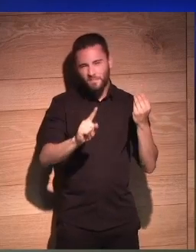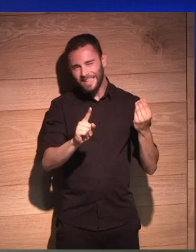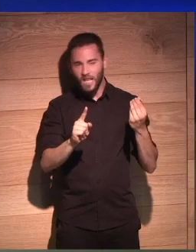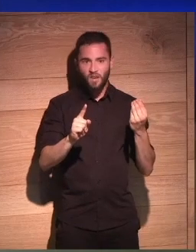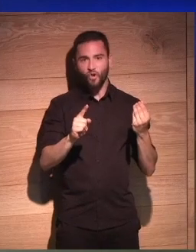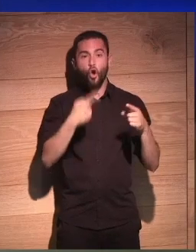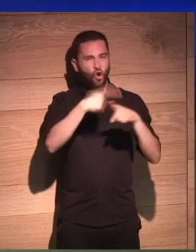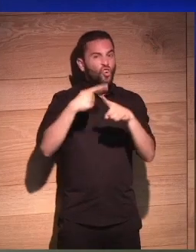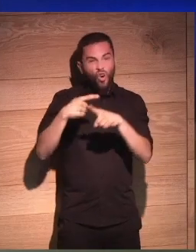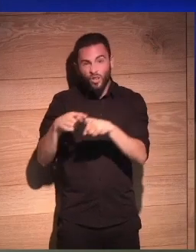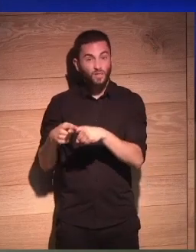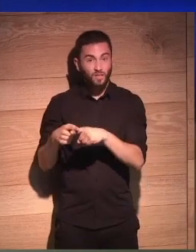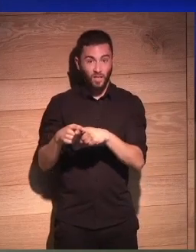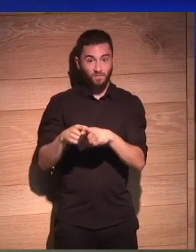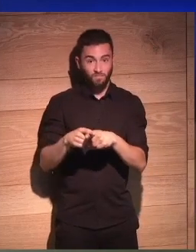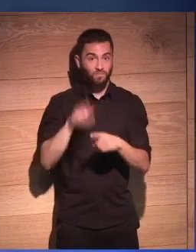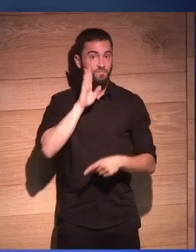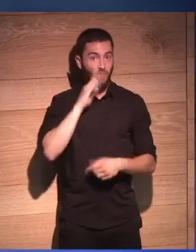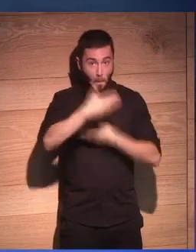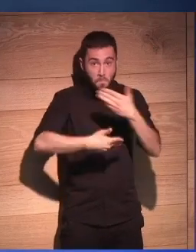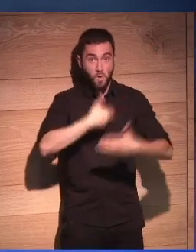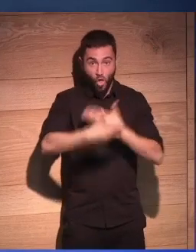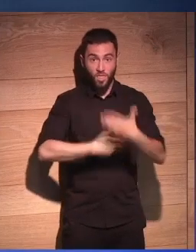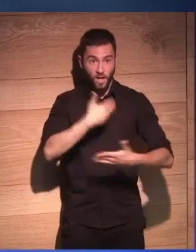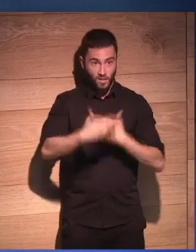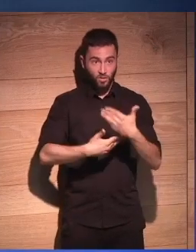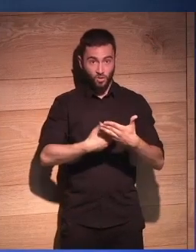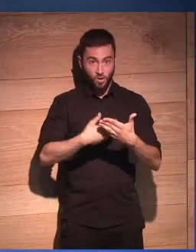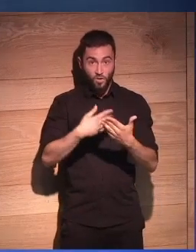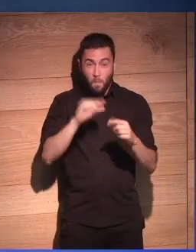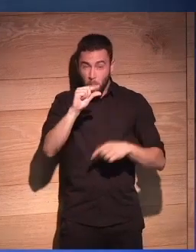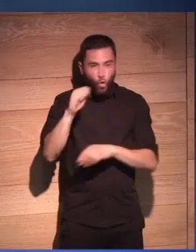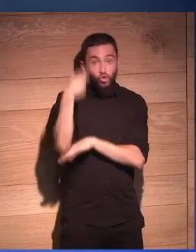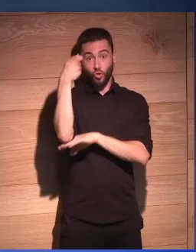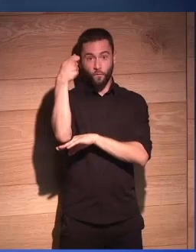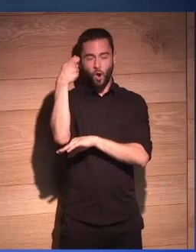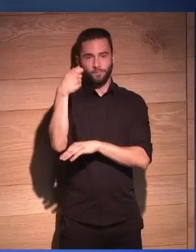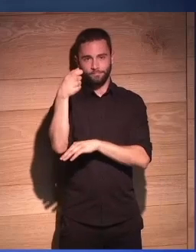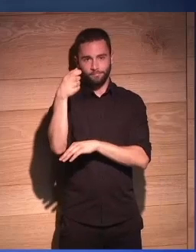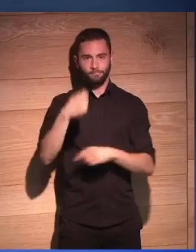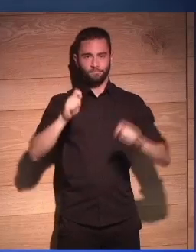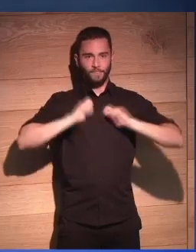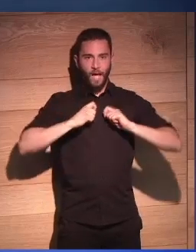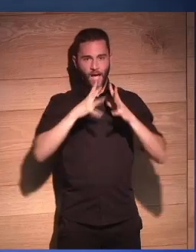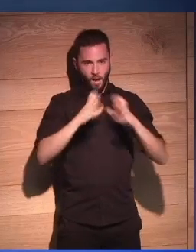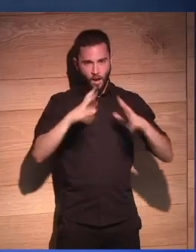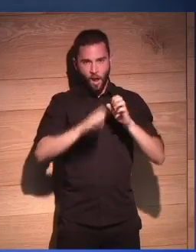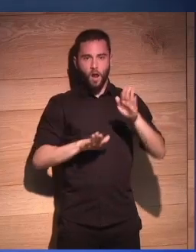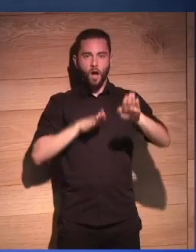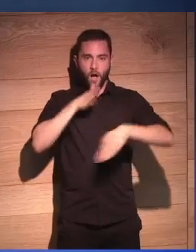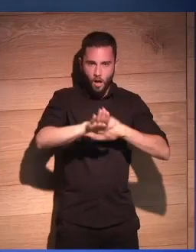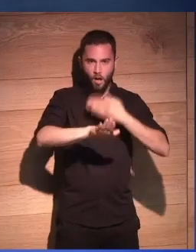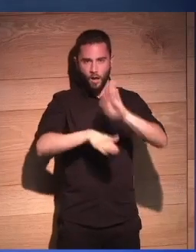cosas, pequeñas cosas así. Yo creo que con ese proceso, con un pequeño triunfo, te entra un poco más ganas de dar otro paso